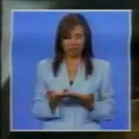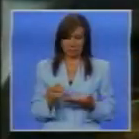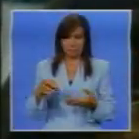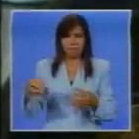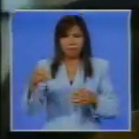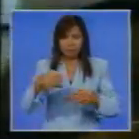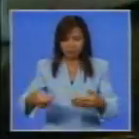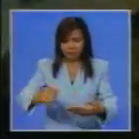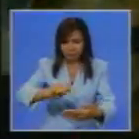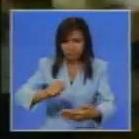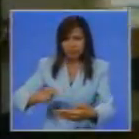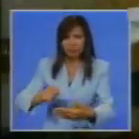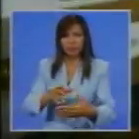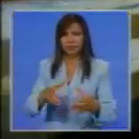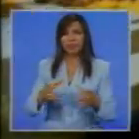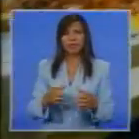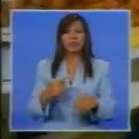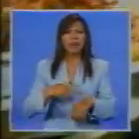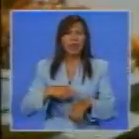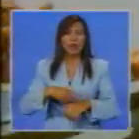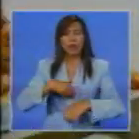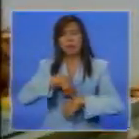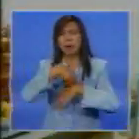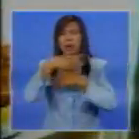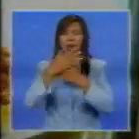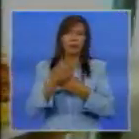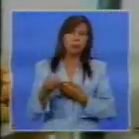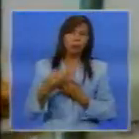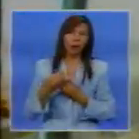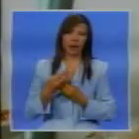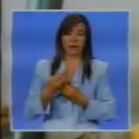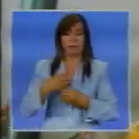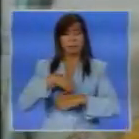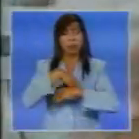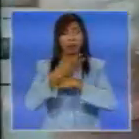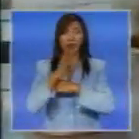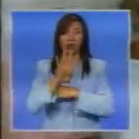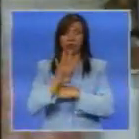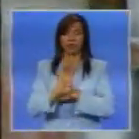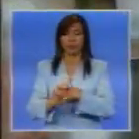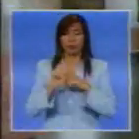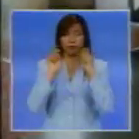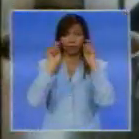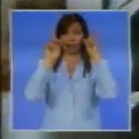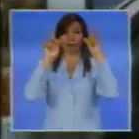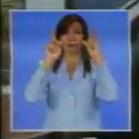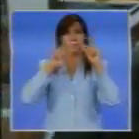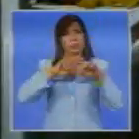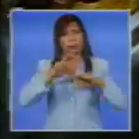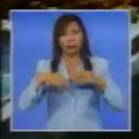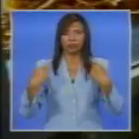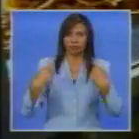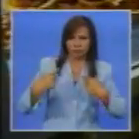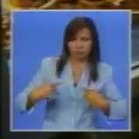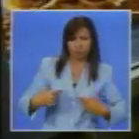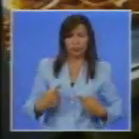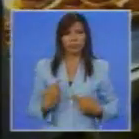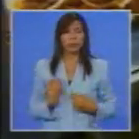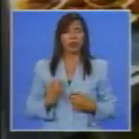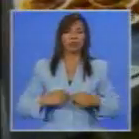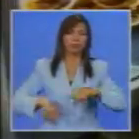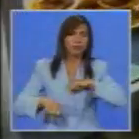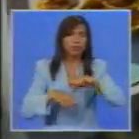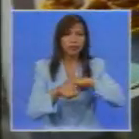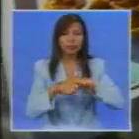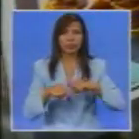plato, nos contaba que se levanta todos los días a las 4 de la mañana. Un horario agobiante que le demanda su actividad a